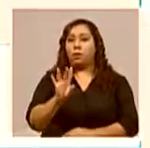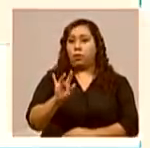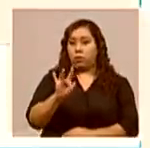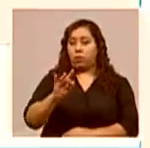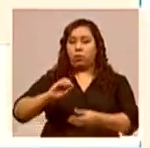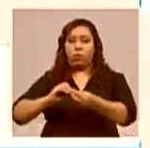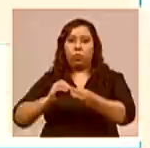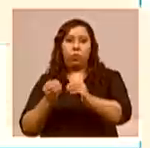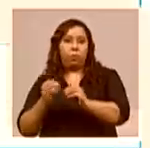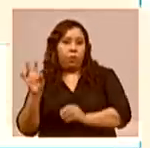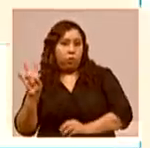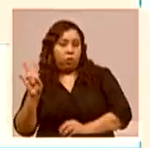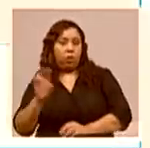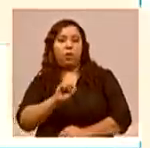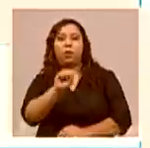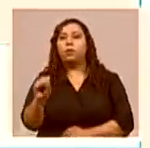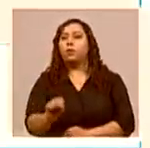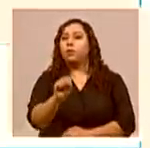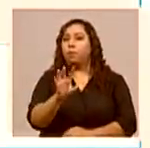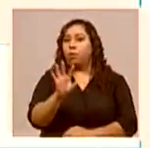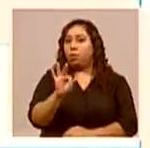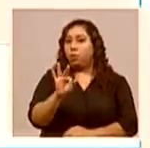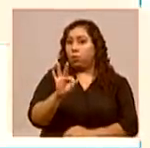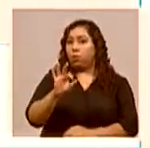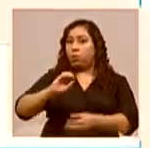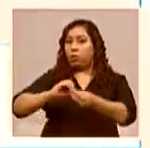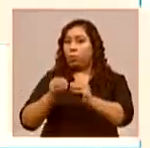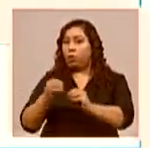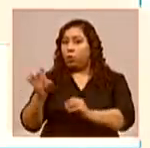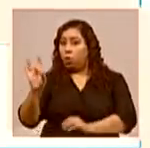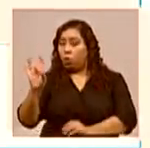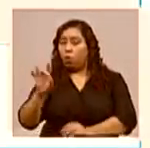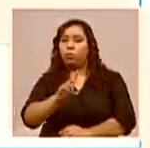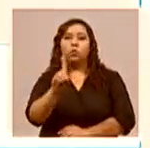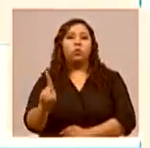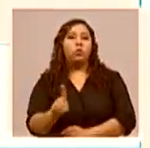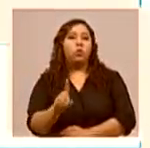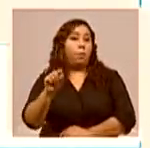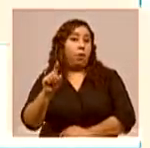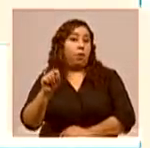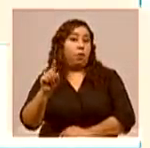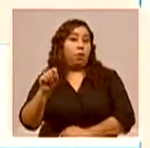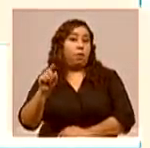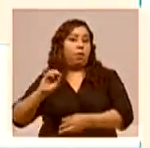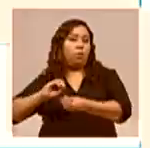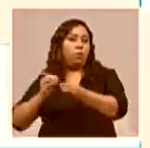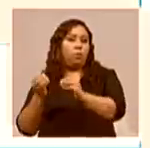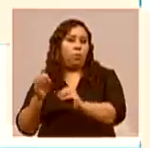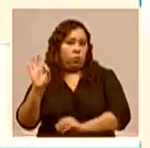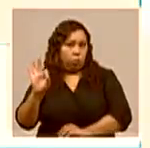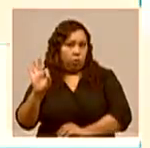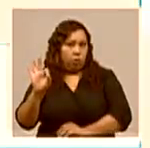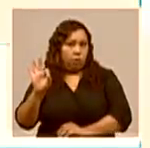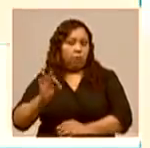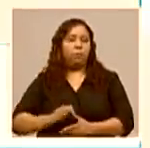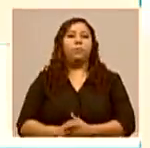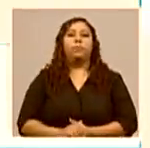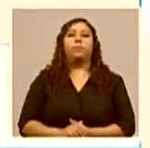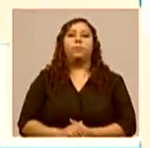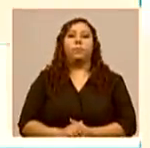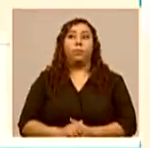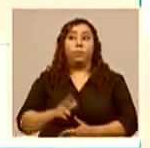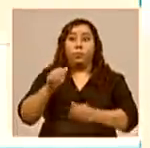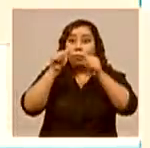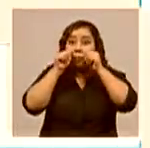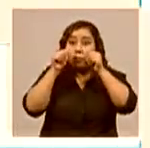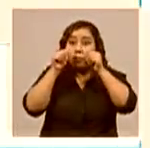número 7, el sábado 19, el número 8 y el domingo 20, el número 9. Atención